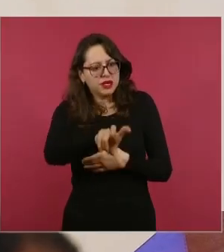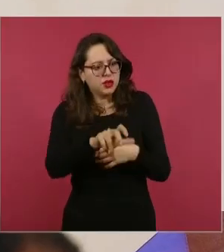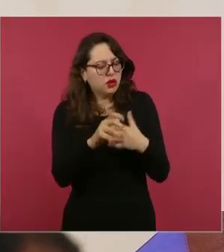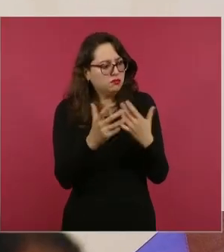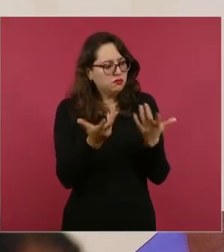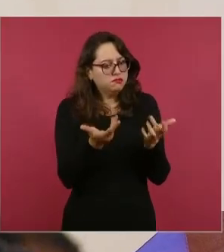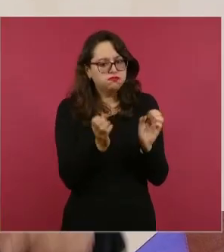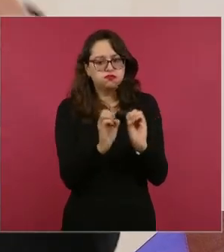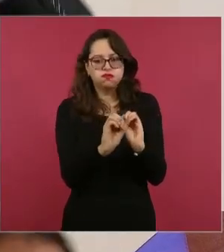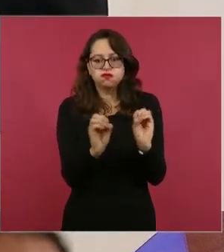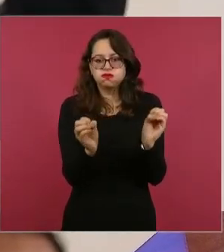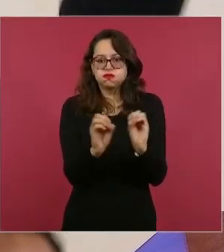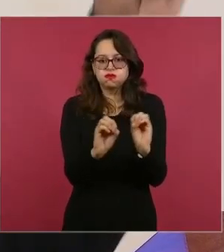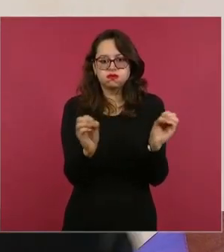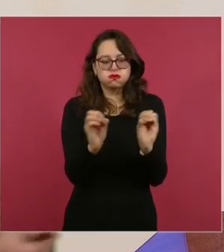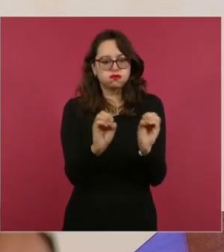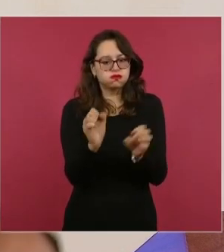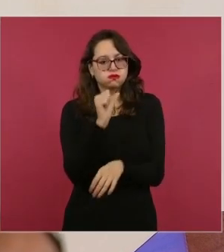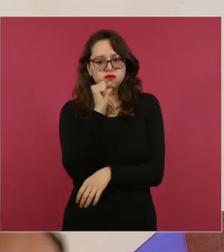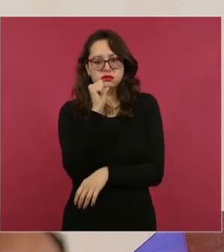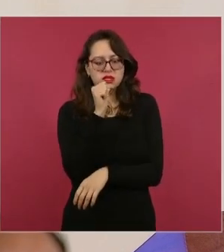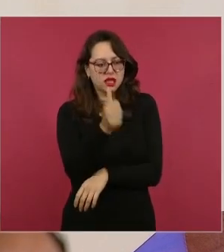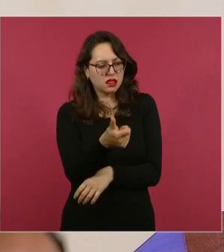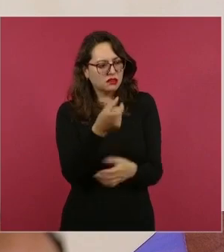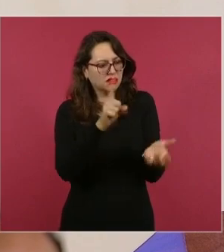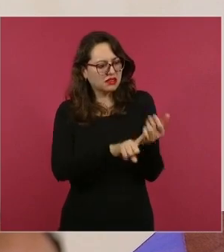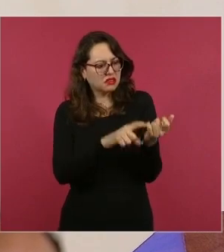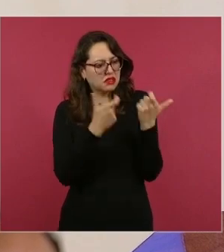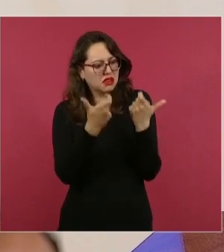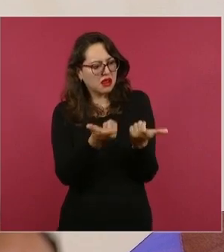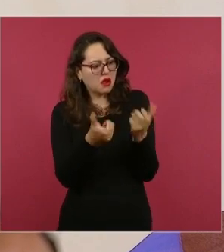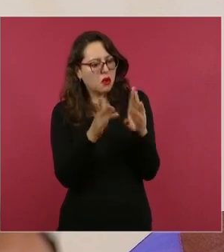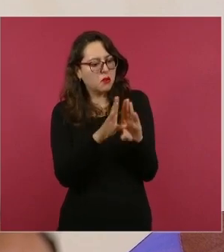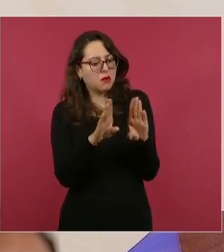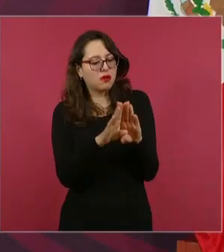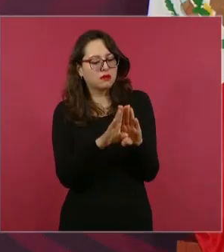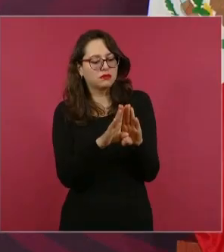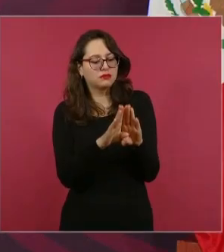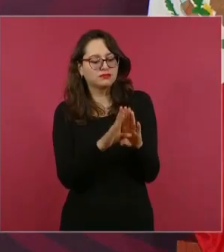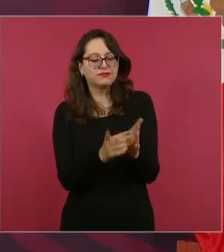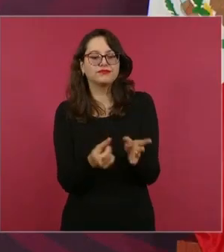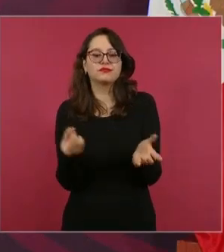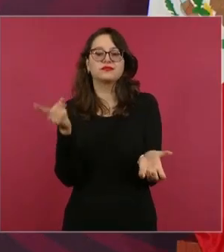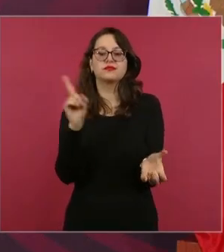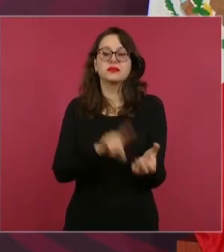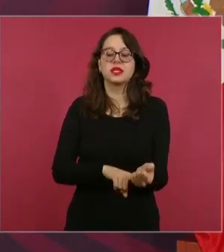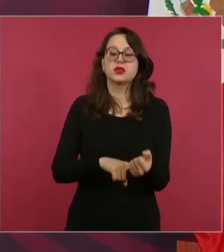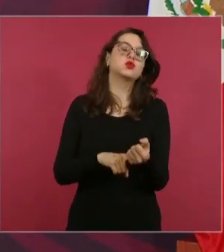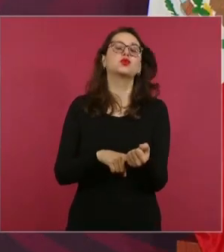básicamente está relacionado con la especulación